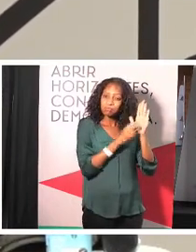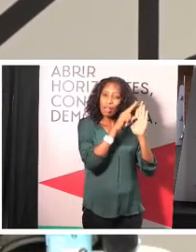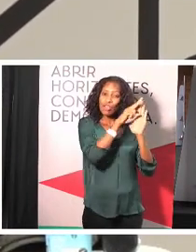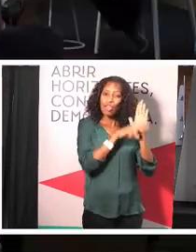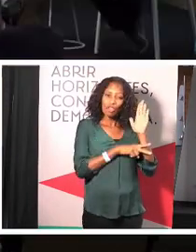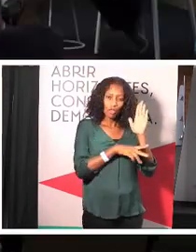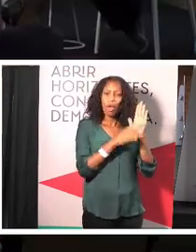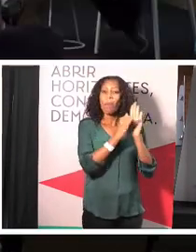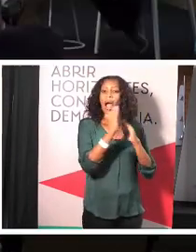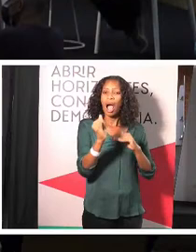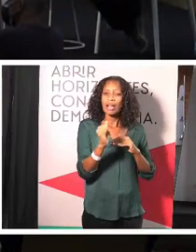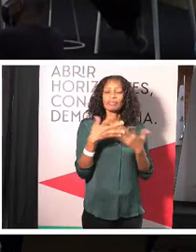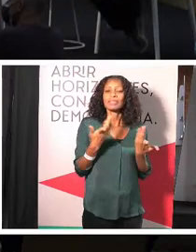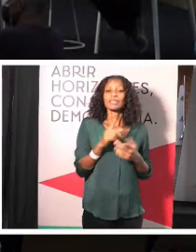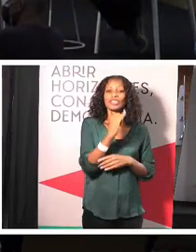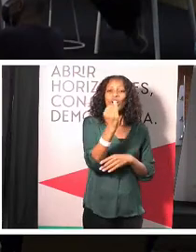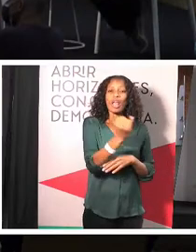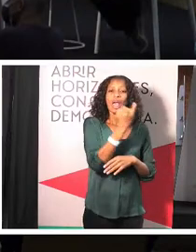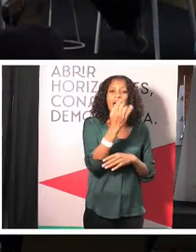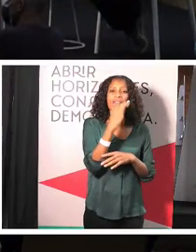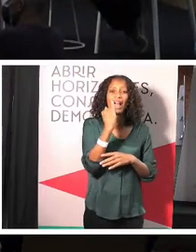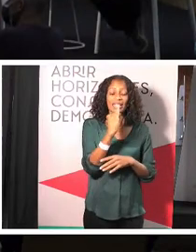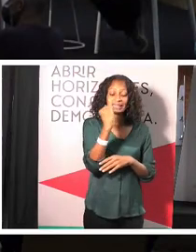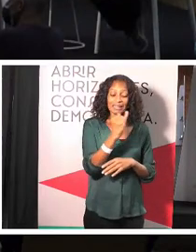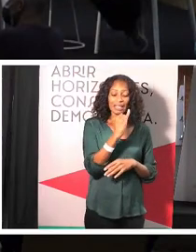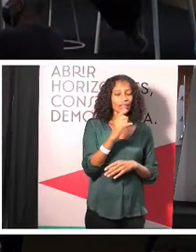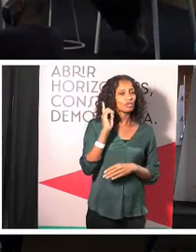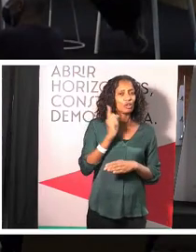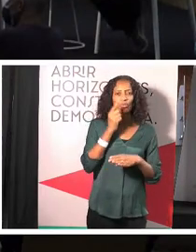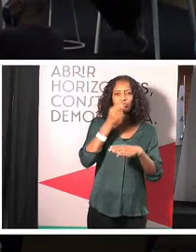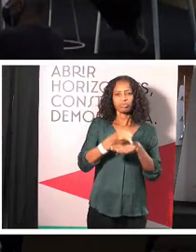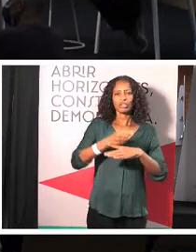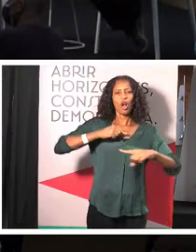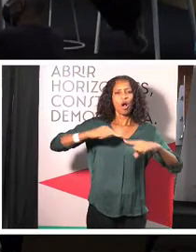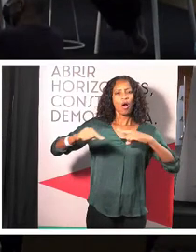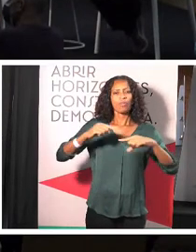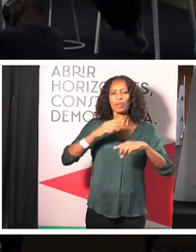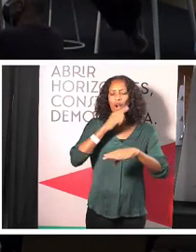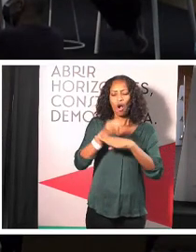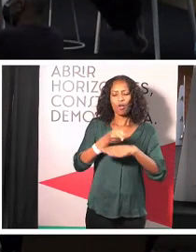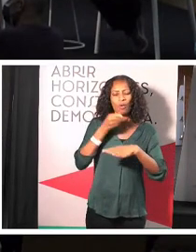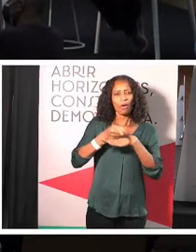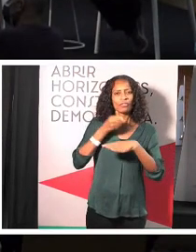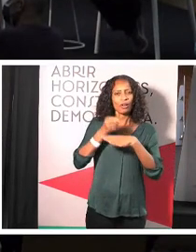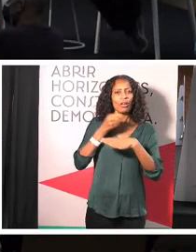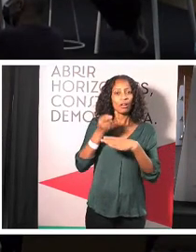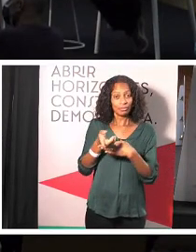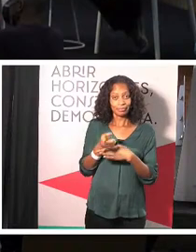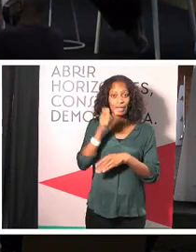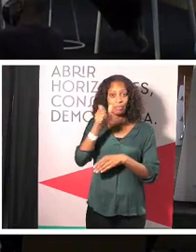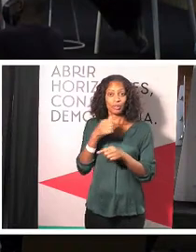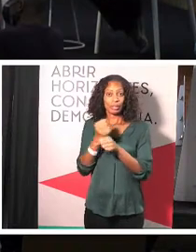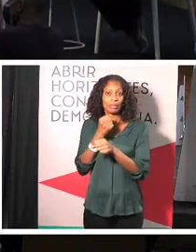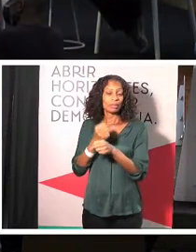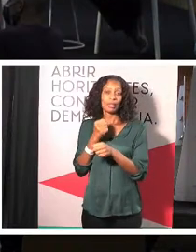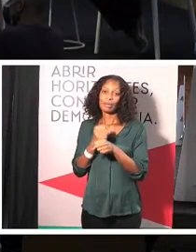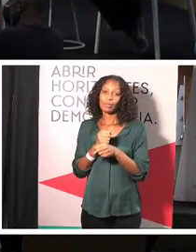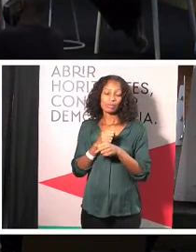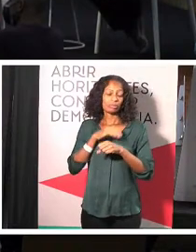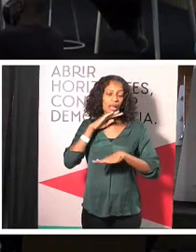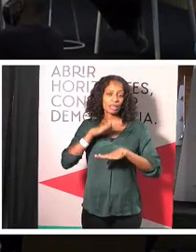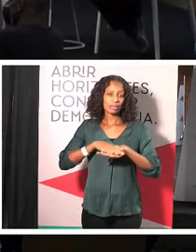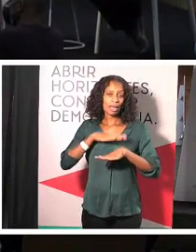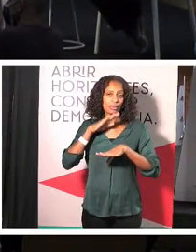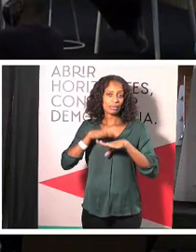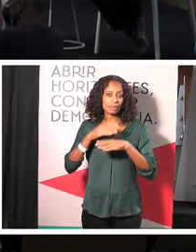toma decisiones en su nombre. Y esa persona se limita a ejecutar órdenes. Es decir, actúa, de alguna forma, con unas condiciones similares